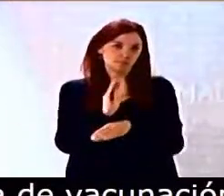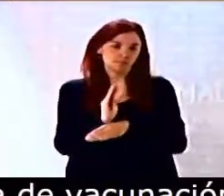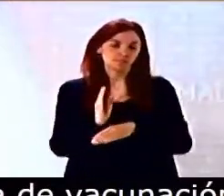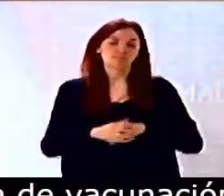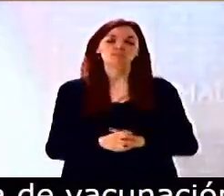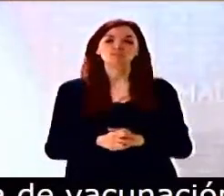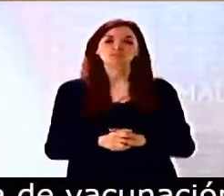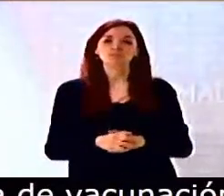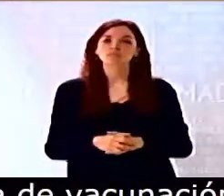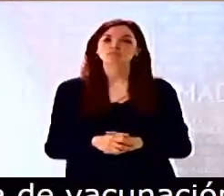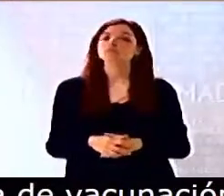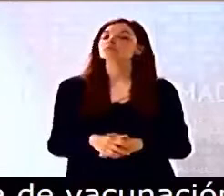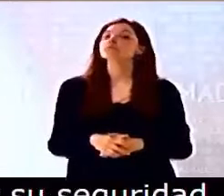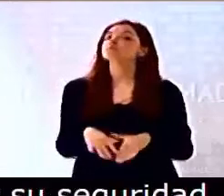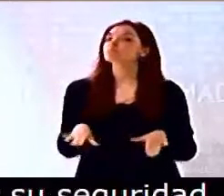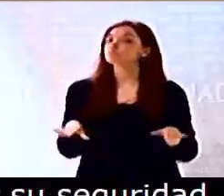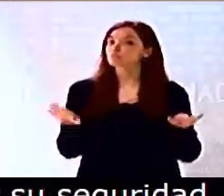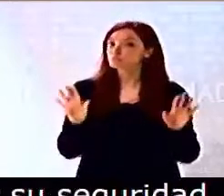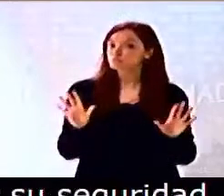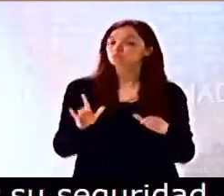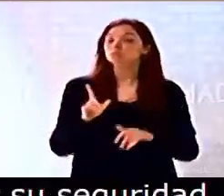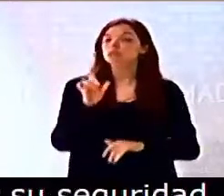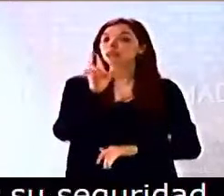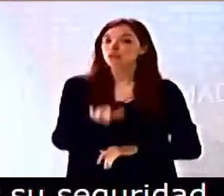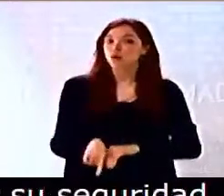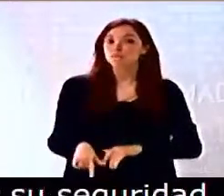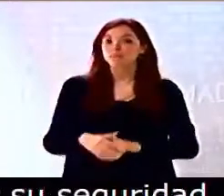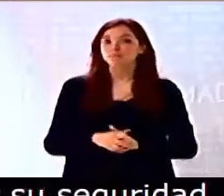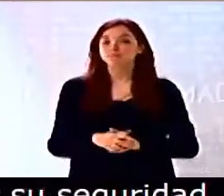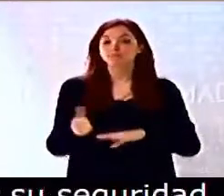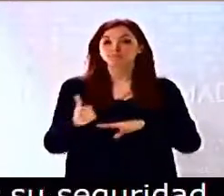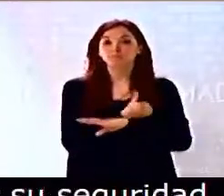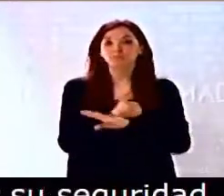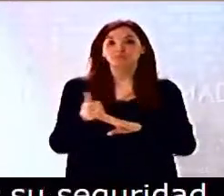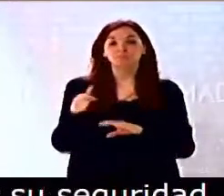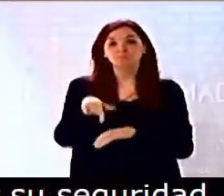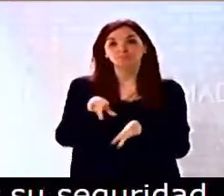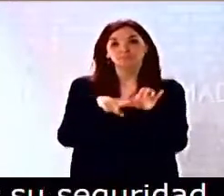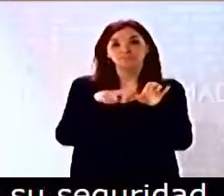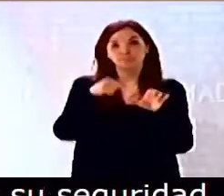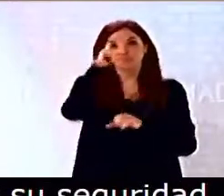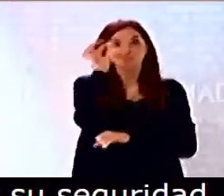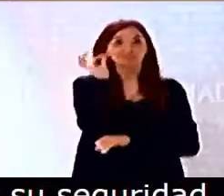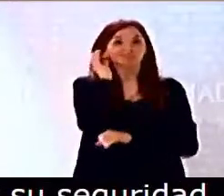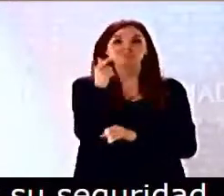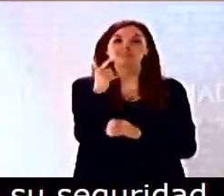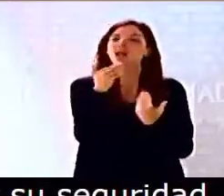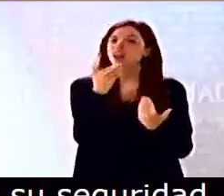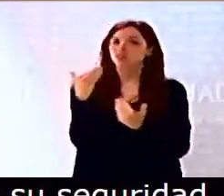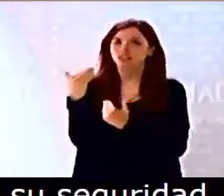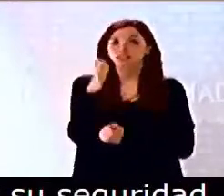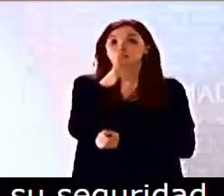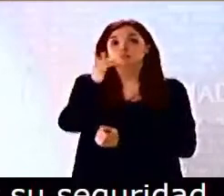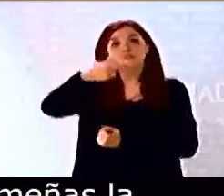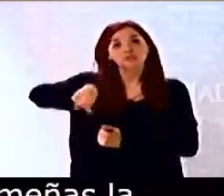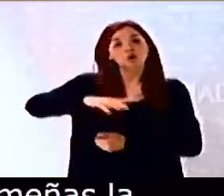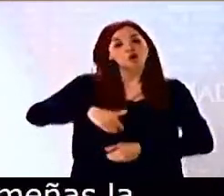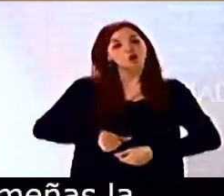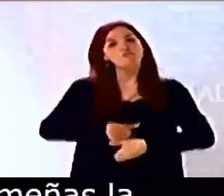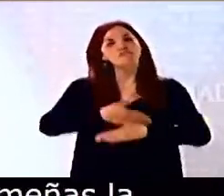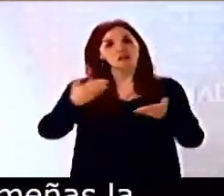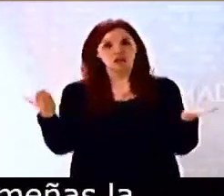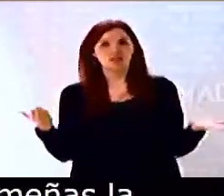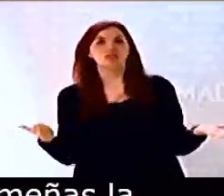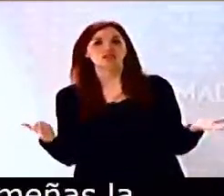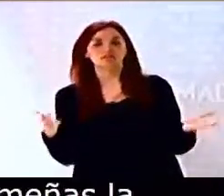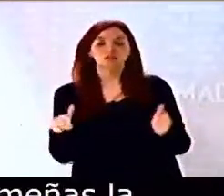No obstante, agradezco a los extremeños y a las extremeñas la confianza en el